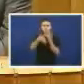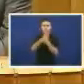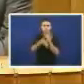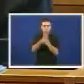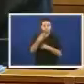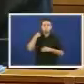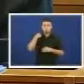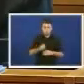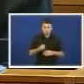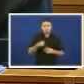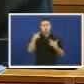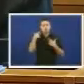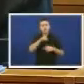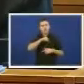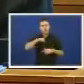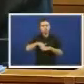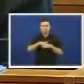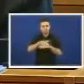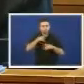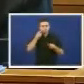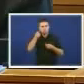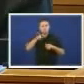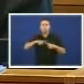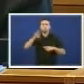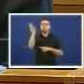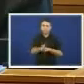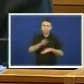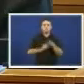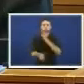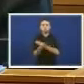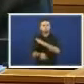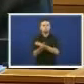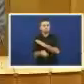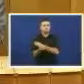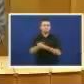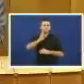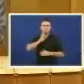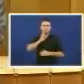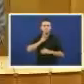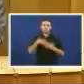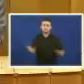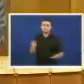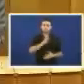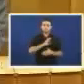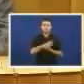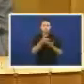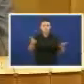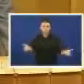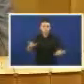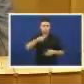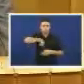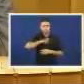o que ten que ser ver o autogoverno señoría estamos convencidos de que canta maior